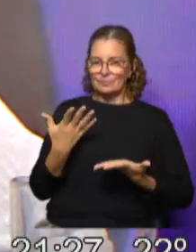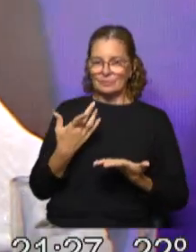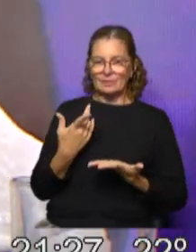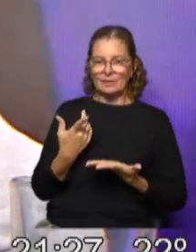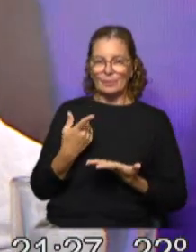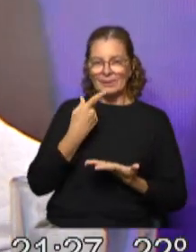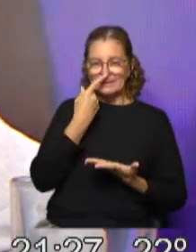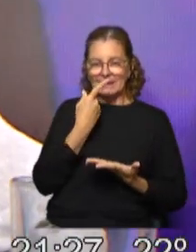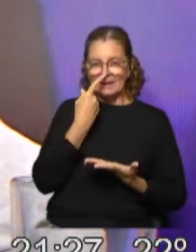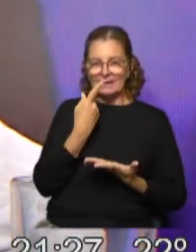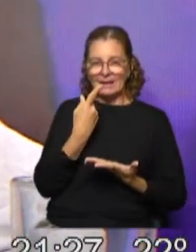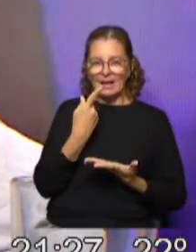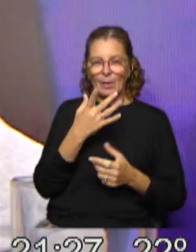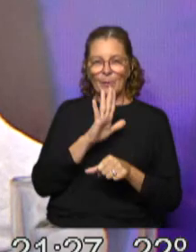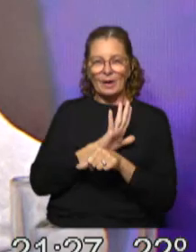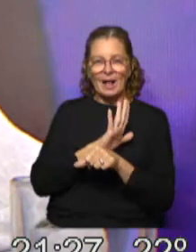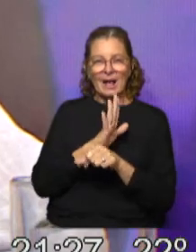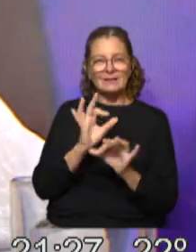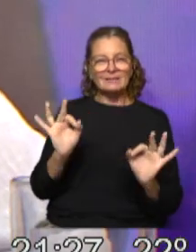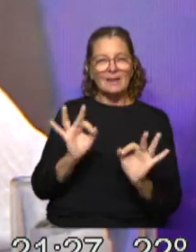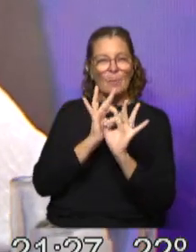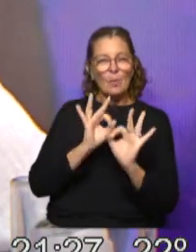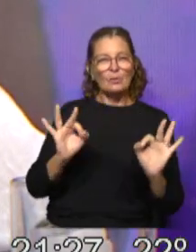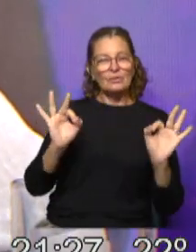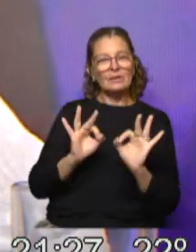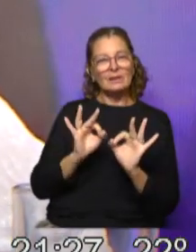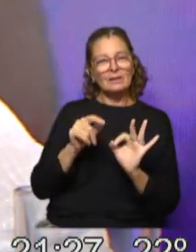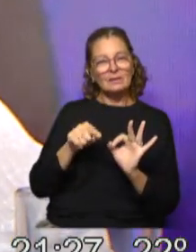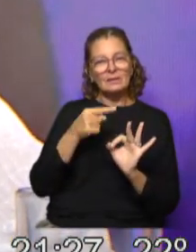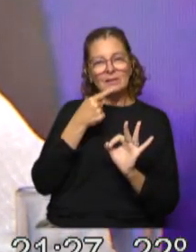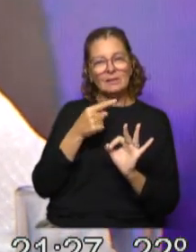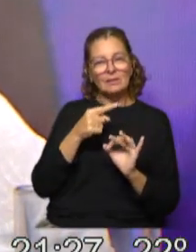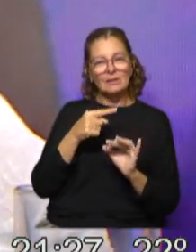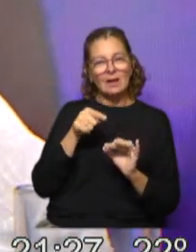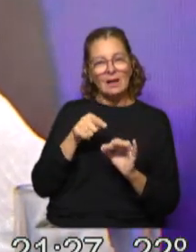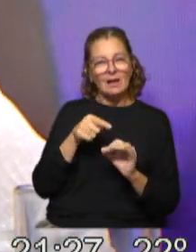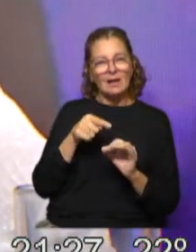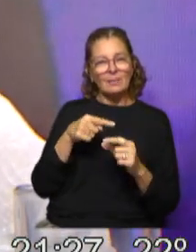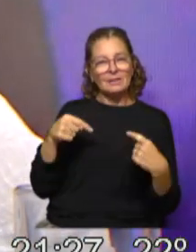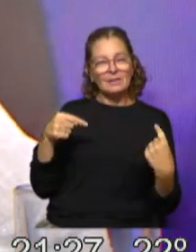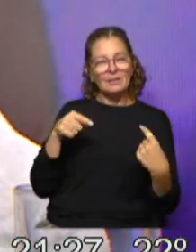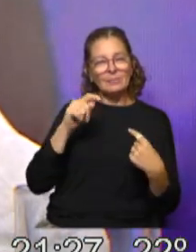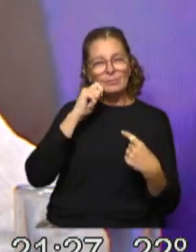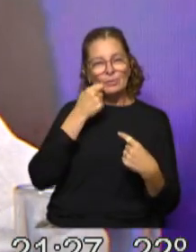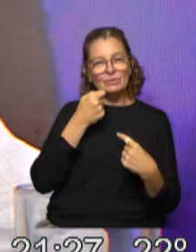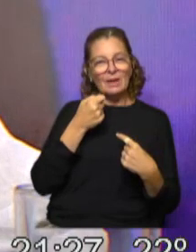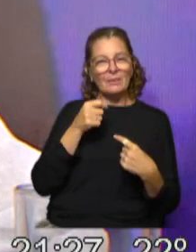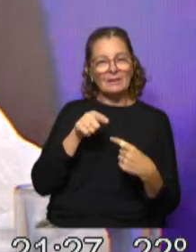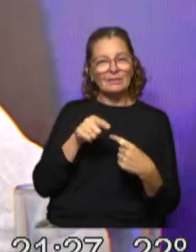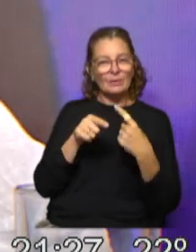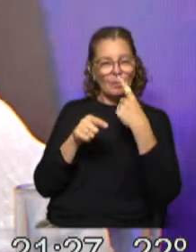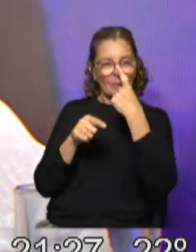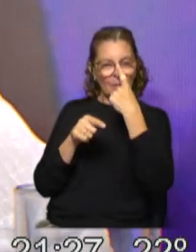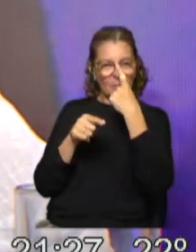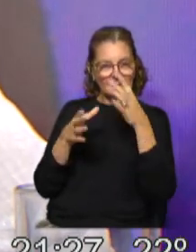muy interesados por el arte o la música. Dije, acá está pasando algo. Y me gustaba como detenerme